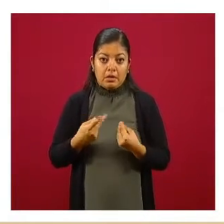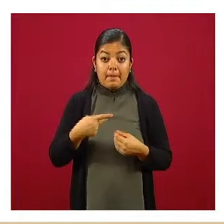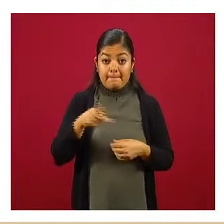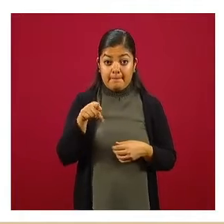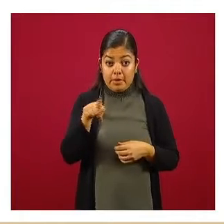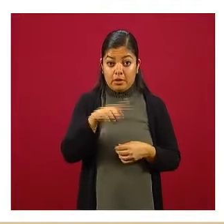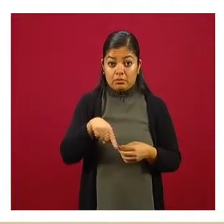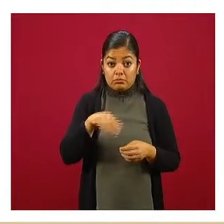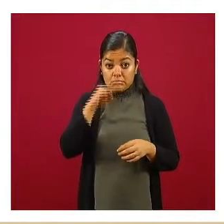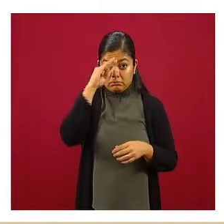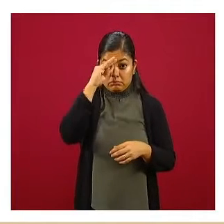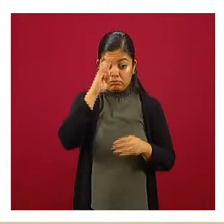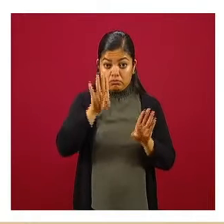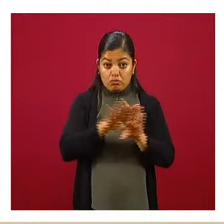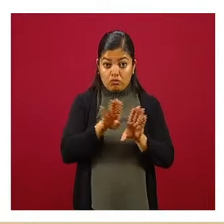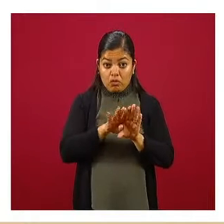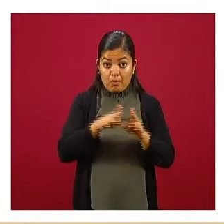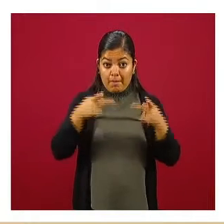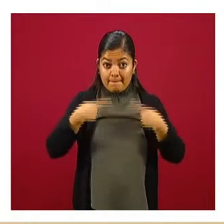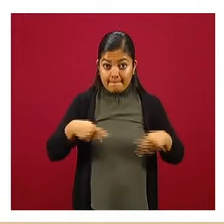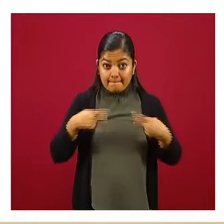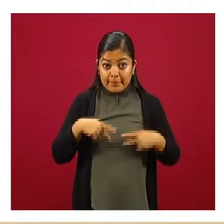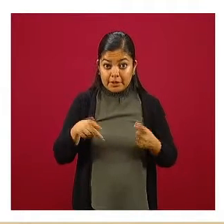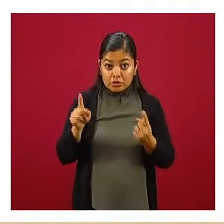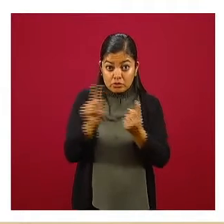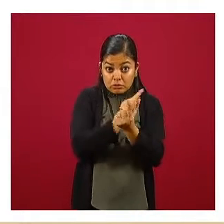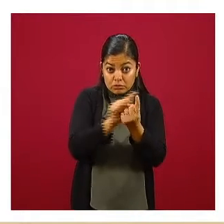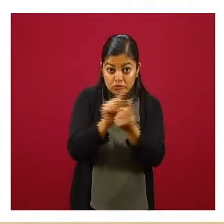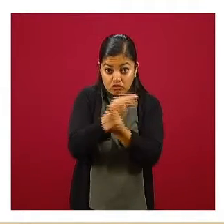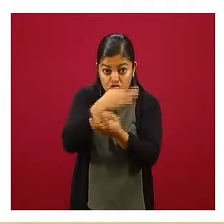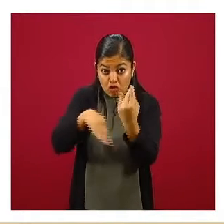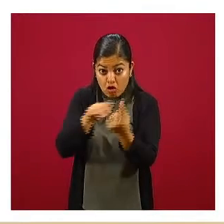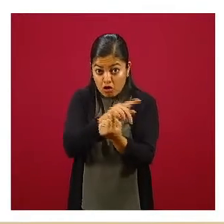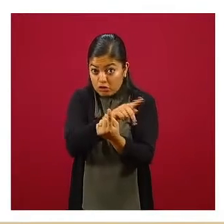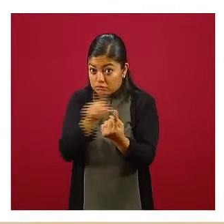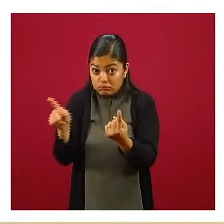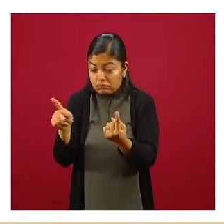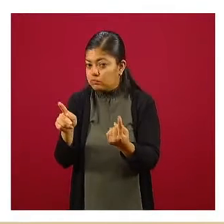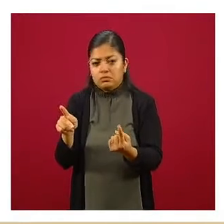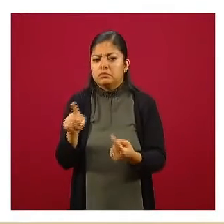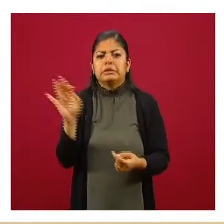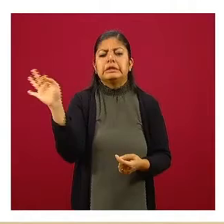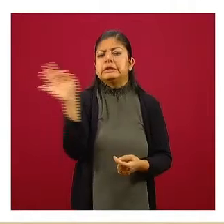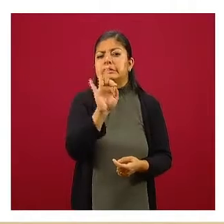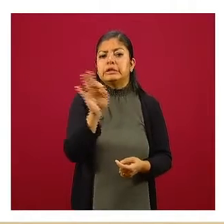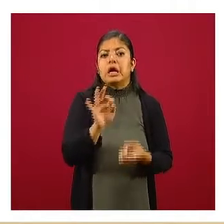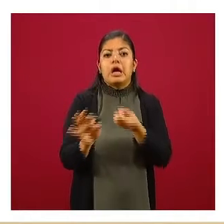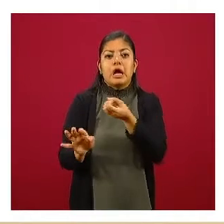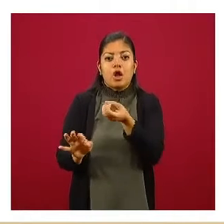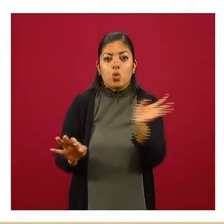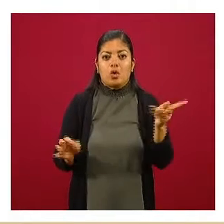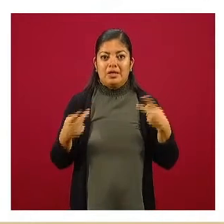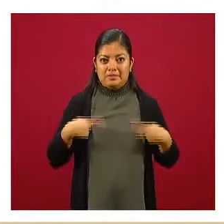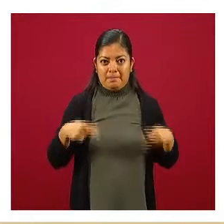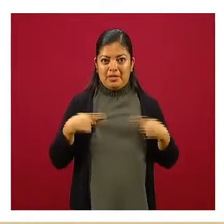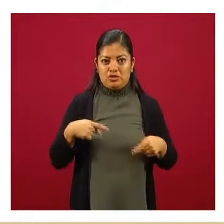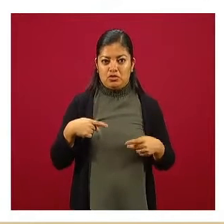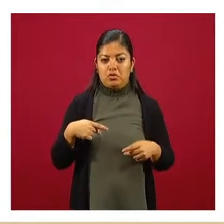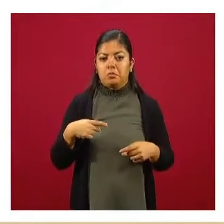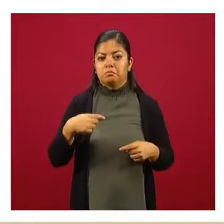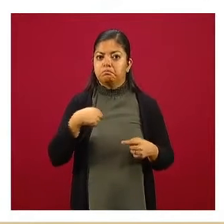mismo tiempo con todas las personas existentes. Y puede ser que algunas de esas personas con las que